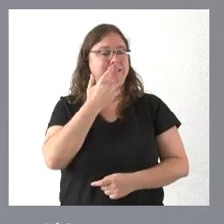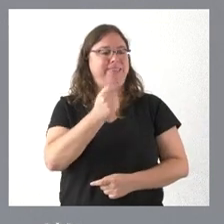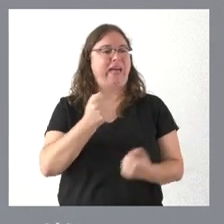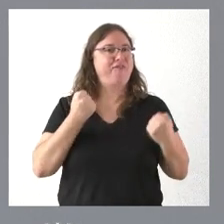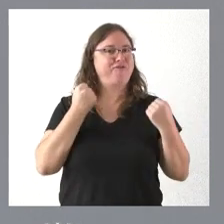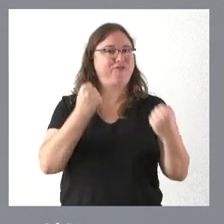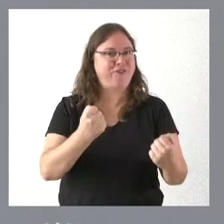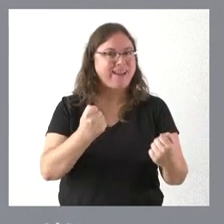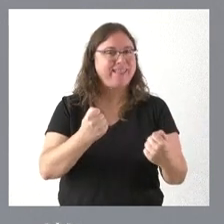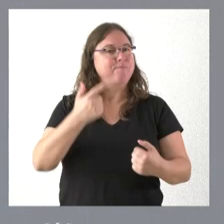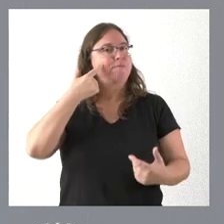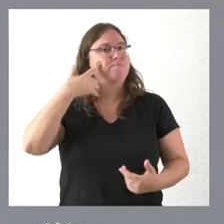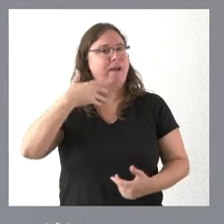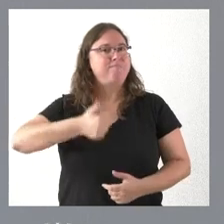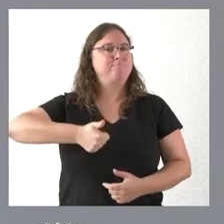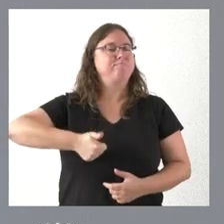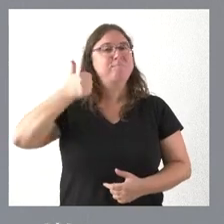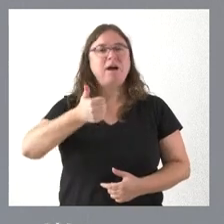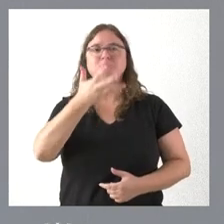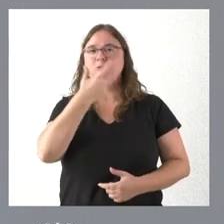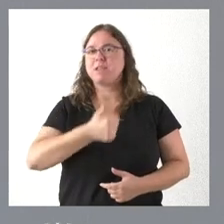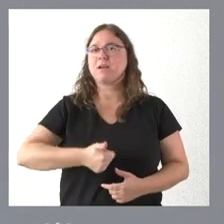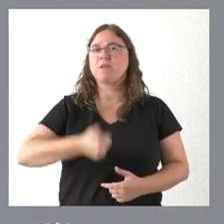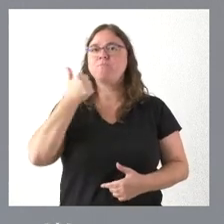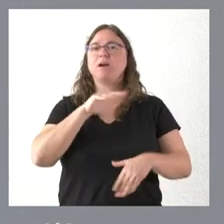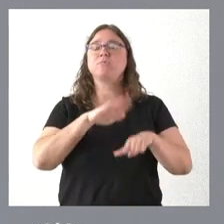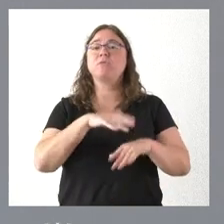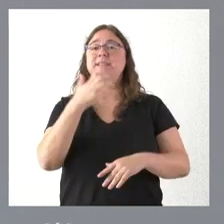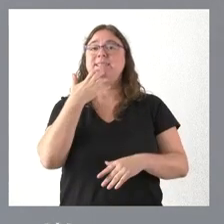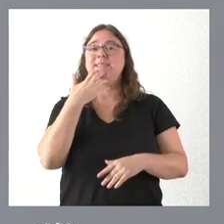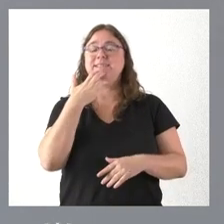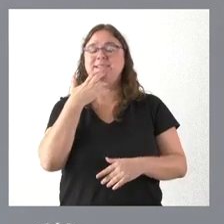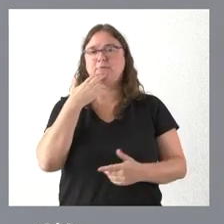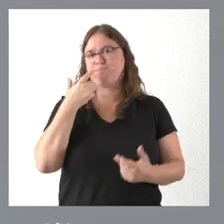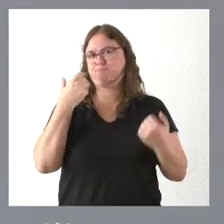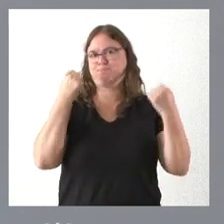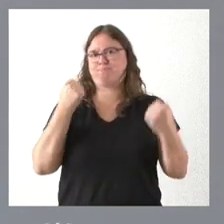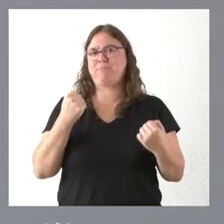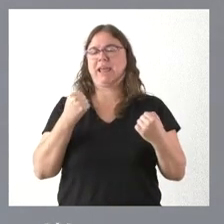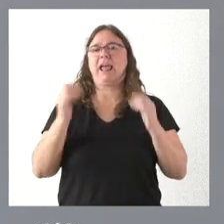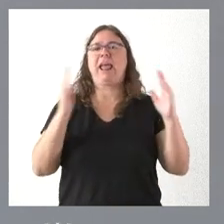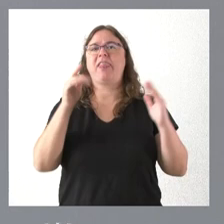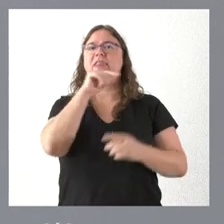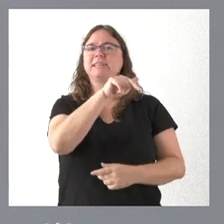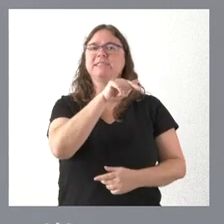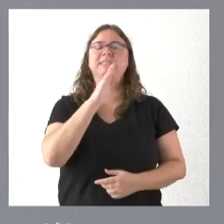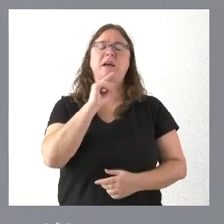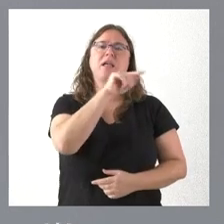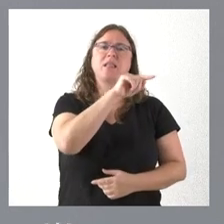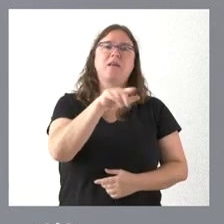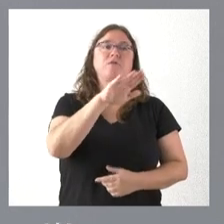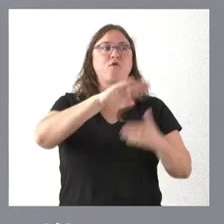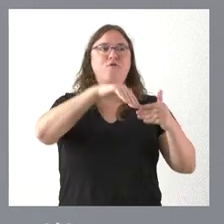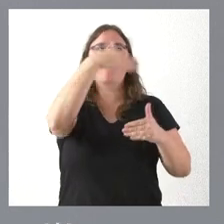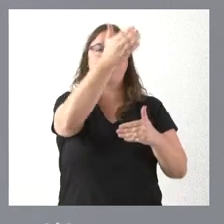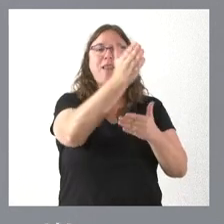dar más conocimiento más capacidad el hecho que una institución de estas características de este prestigio pues ese conocimiento fuera